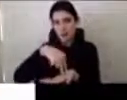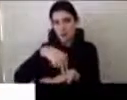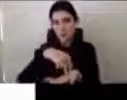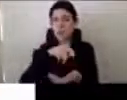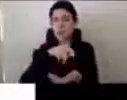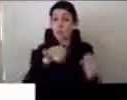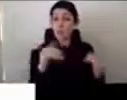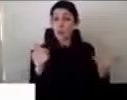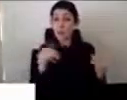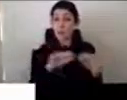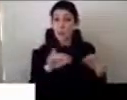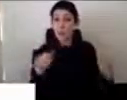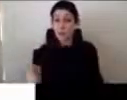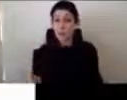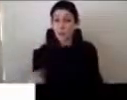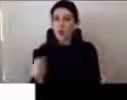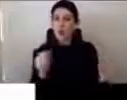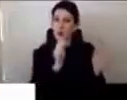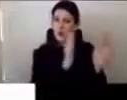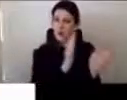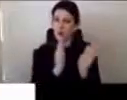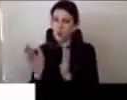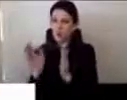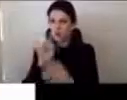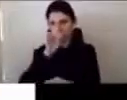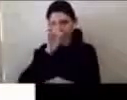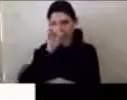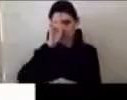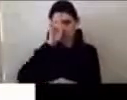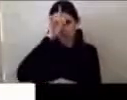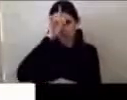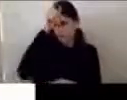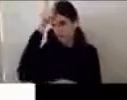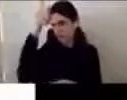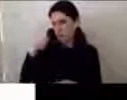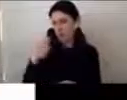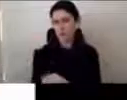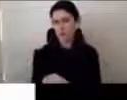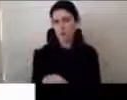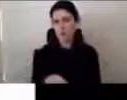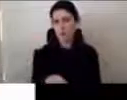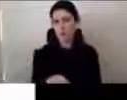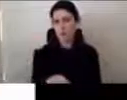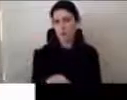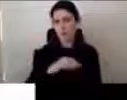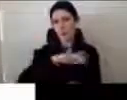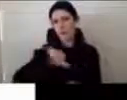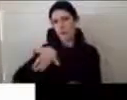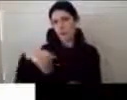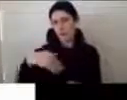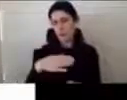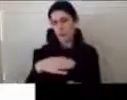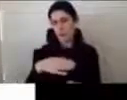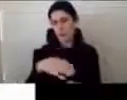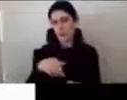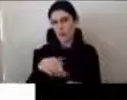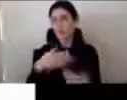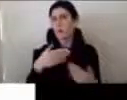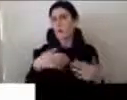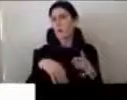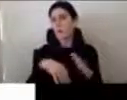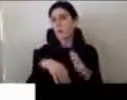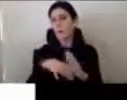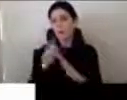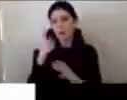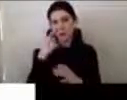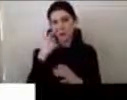se pueden clasificar en los clásicos o de primera generación, que son los que nosotros comúnmente asociamos a los juegos de mesa, como